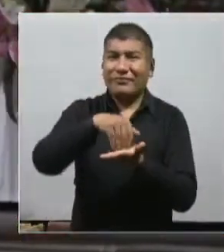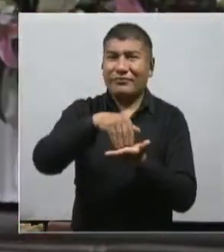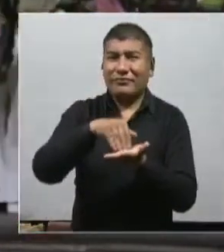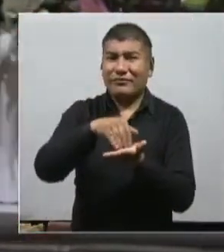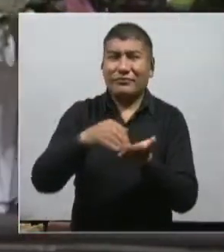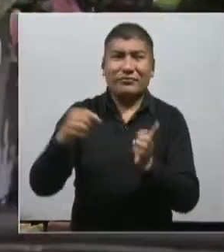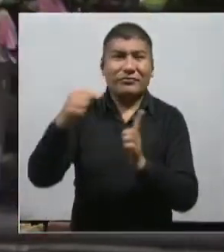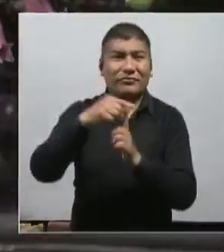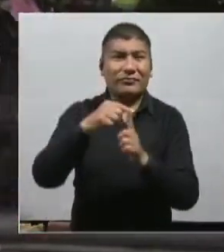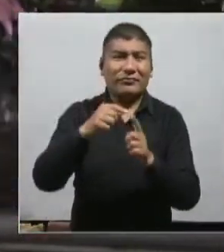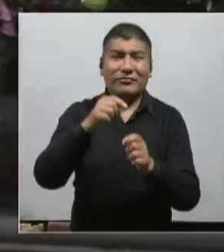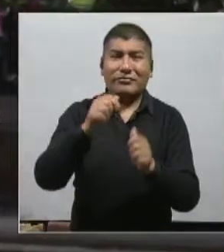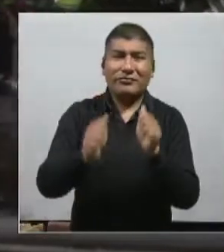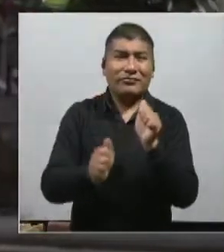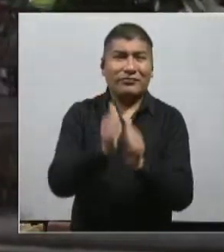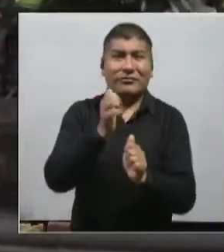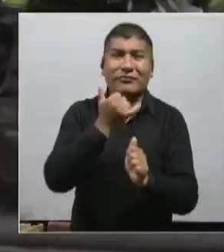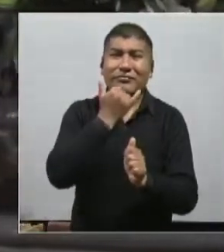hasta dañada.